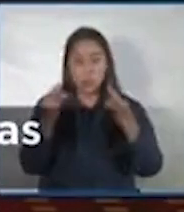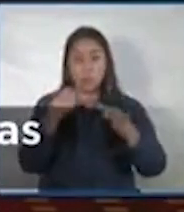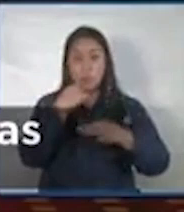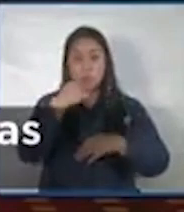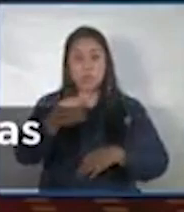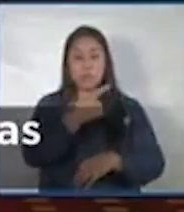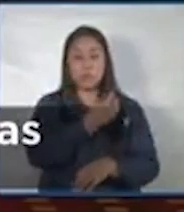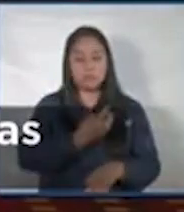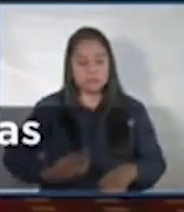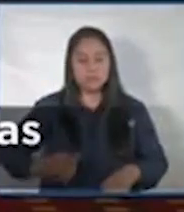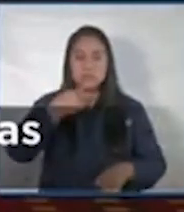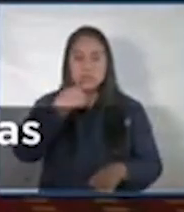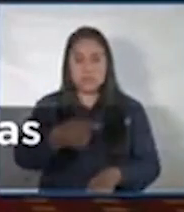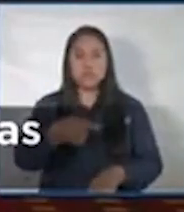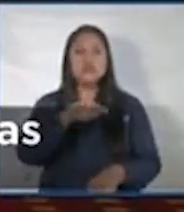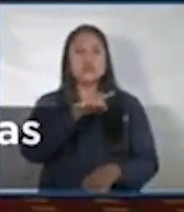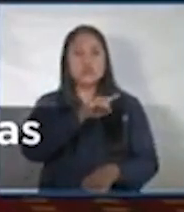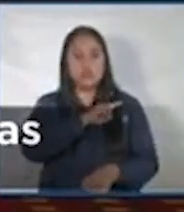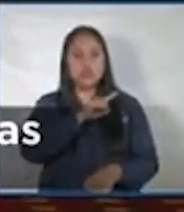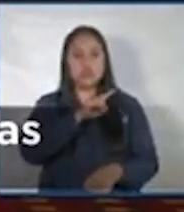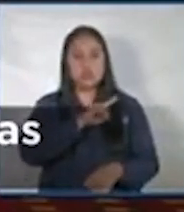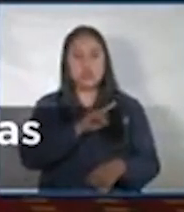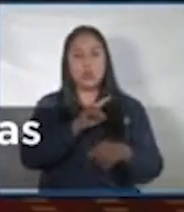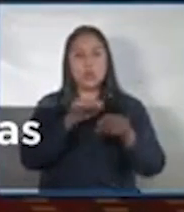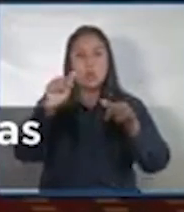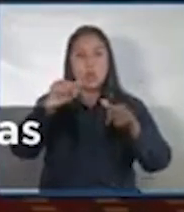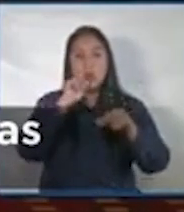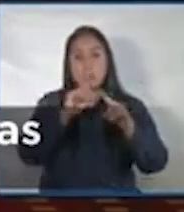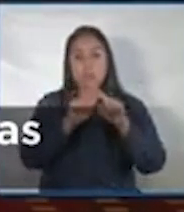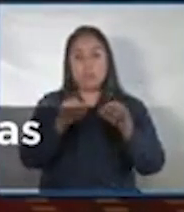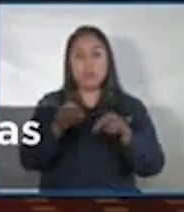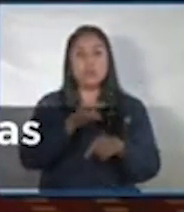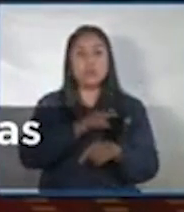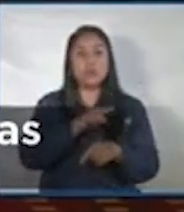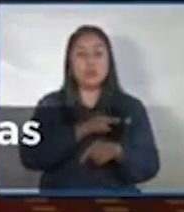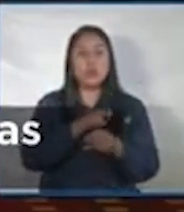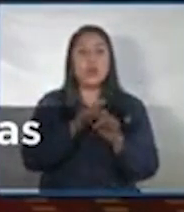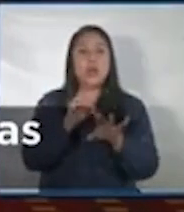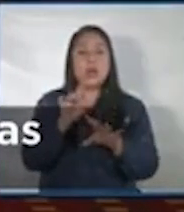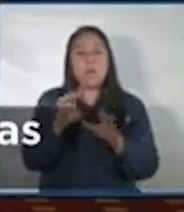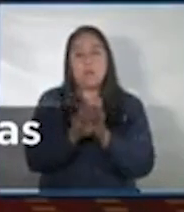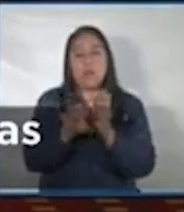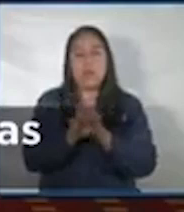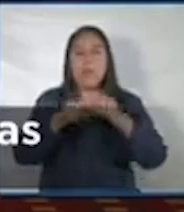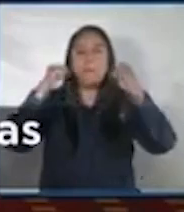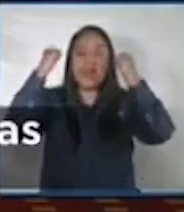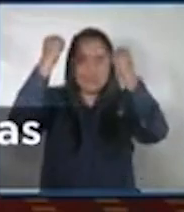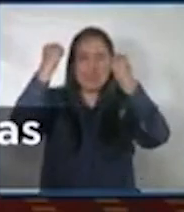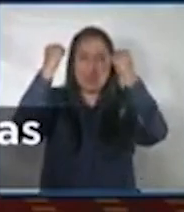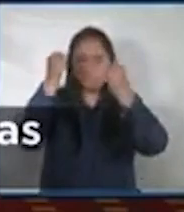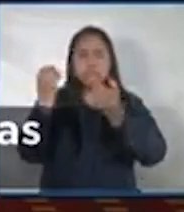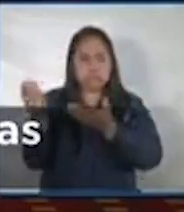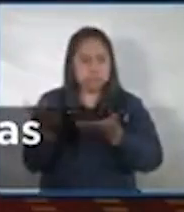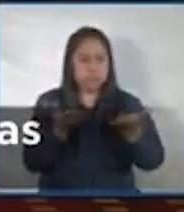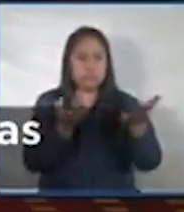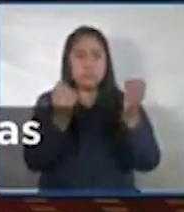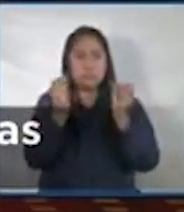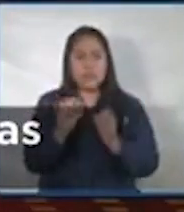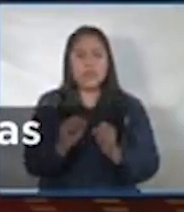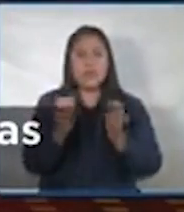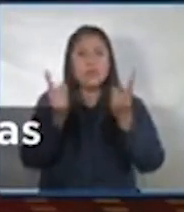presidenciales se exceptúan. De esta disposición, las manifestaciones públicas, siempre y